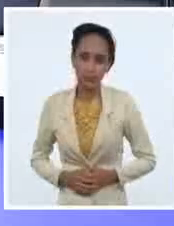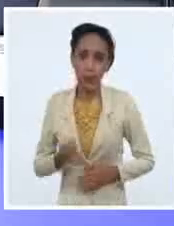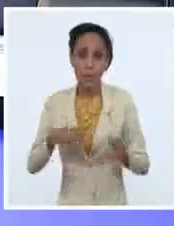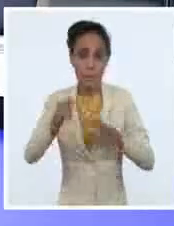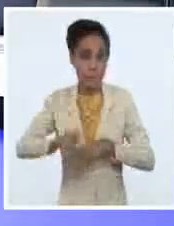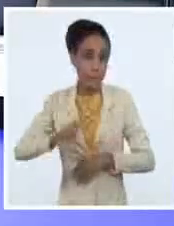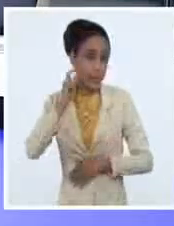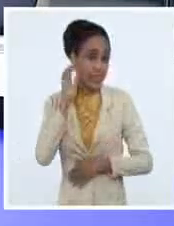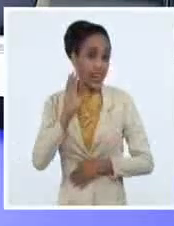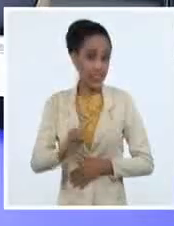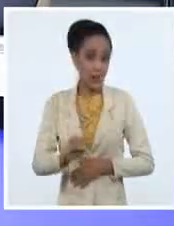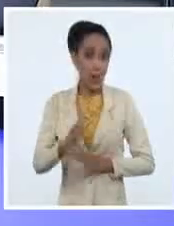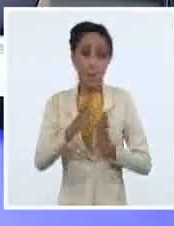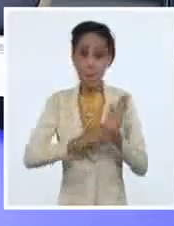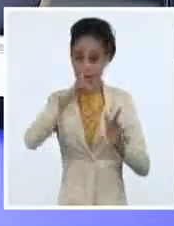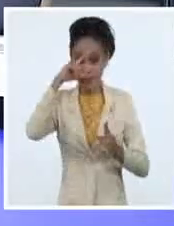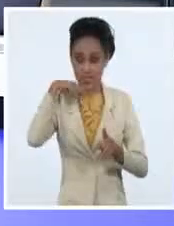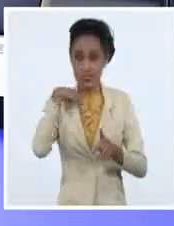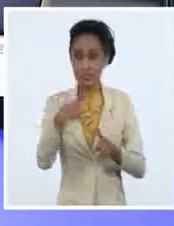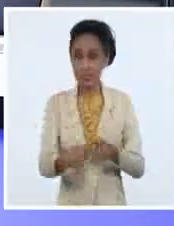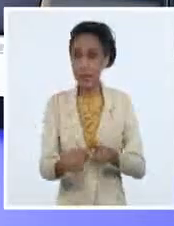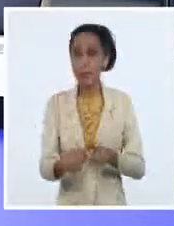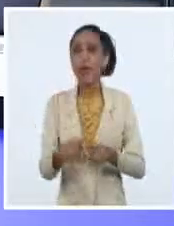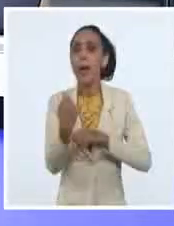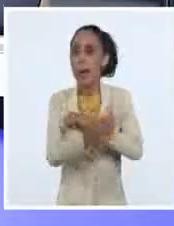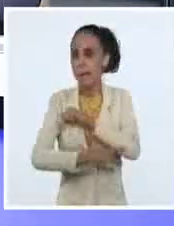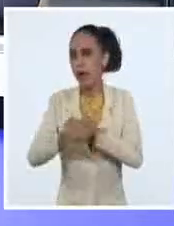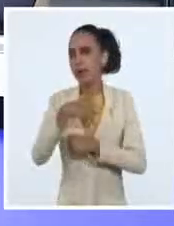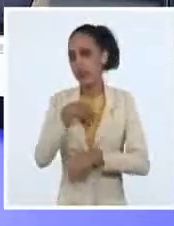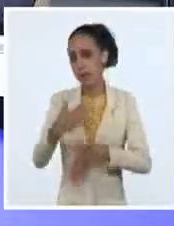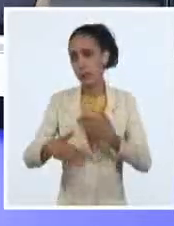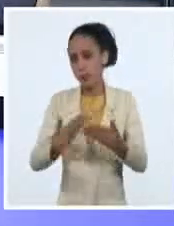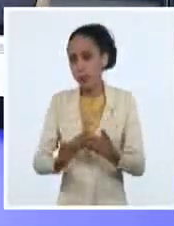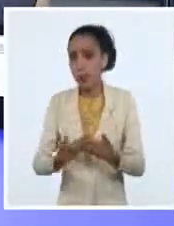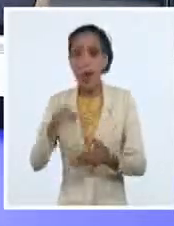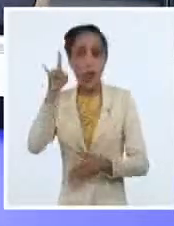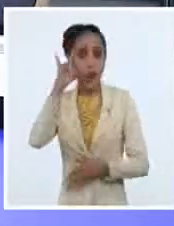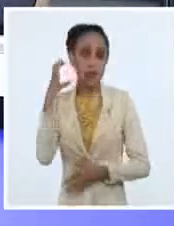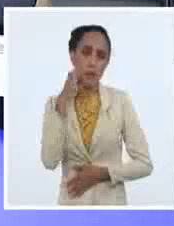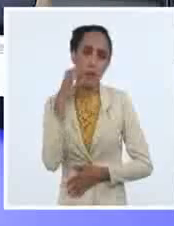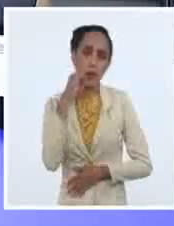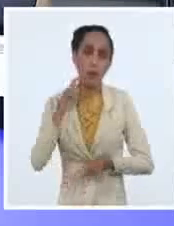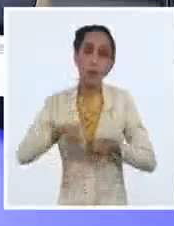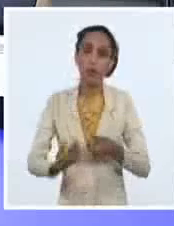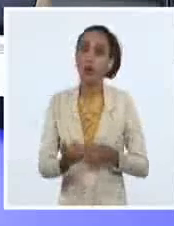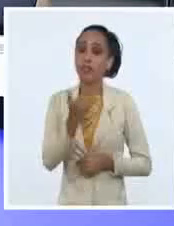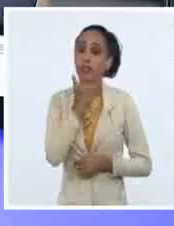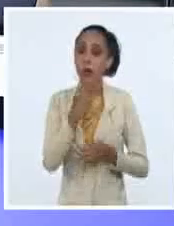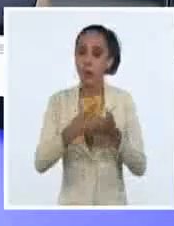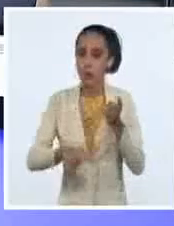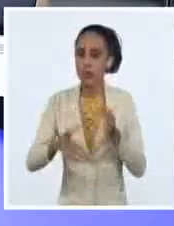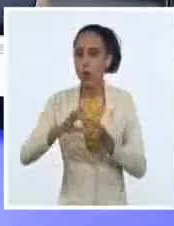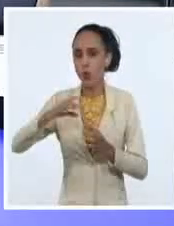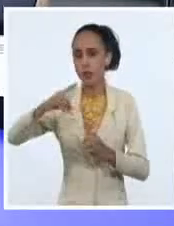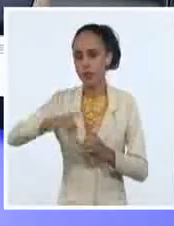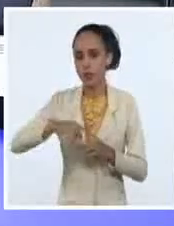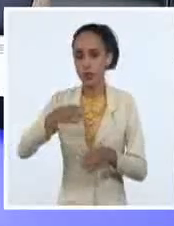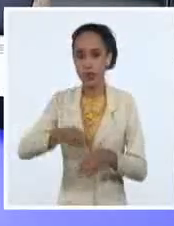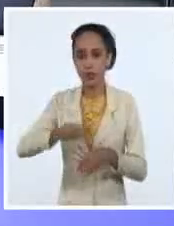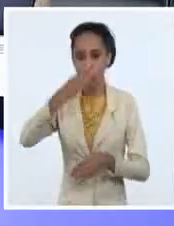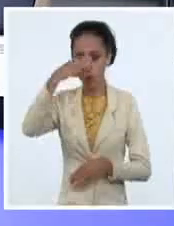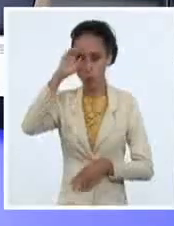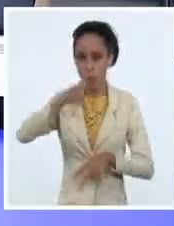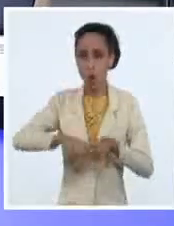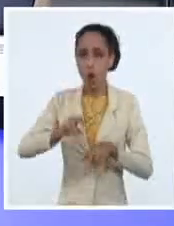septiembre el país se enfrenta a un déficit de las importaciones de leche en polvo lo que afectó a las provincias de guantánamo santiago de cuba holguín